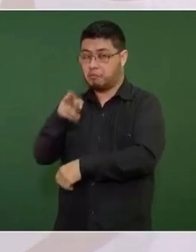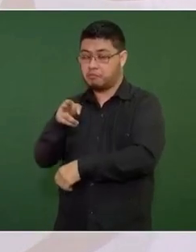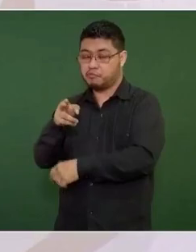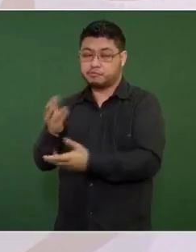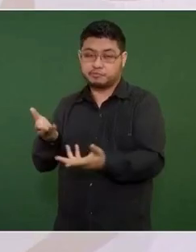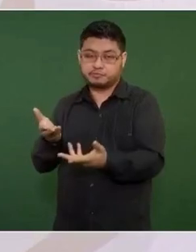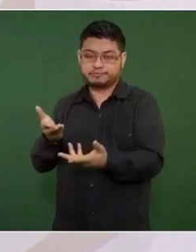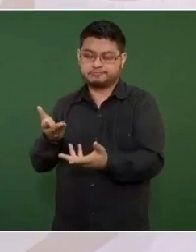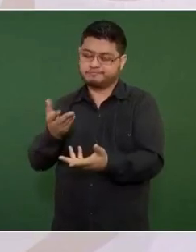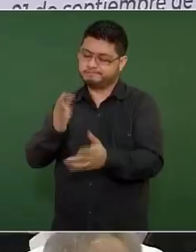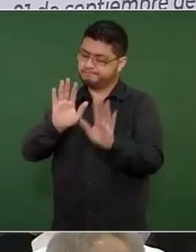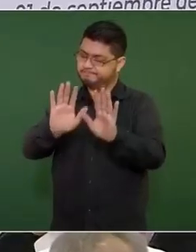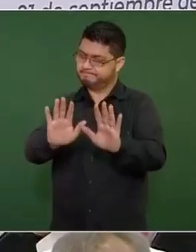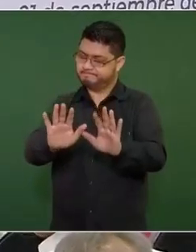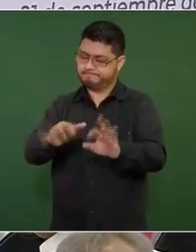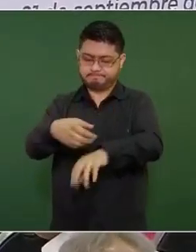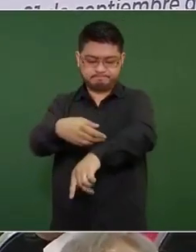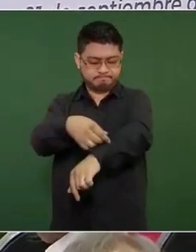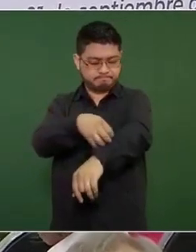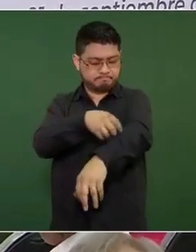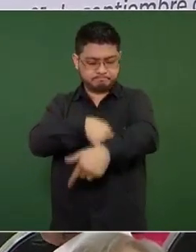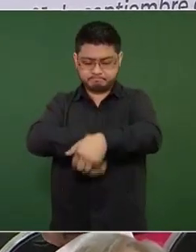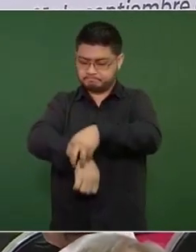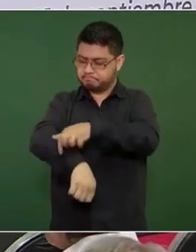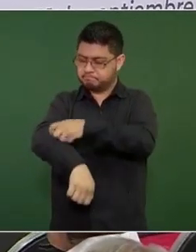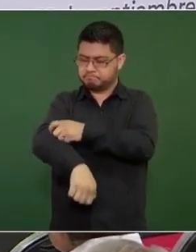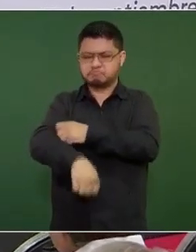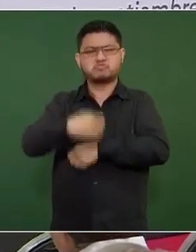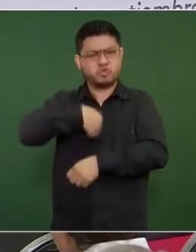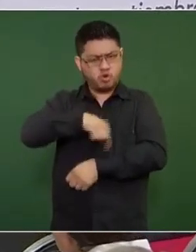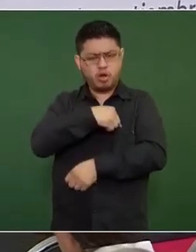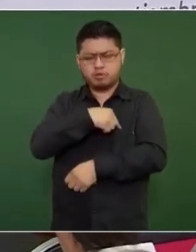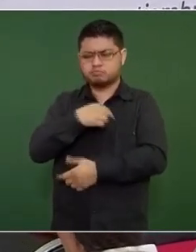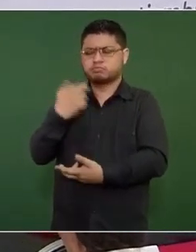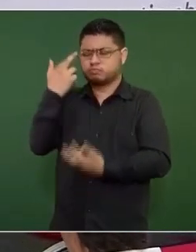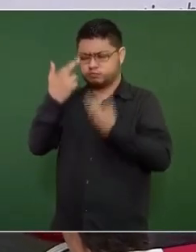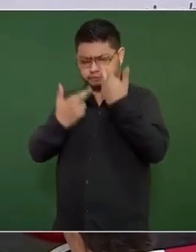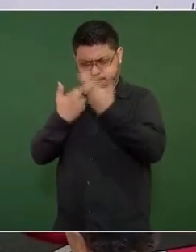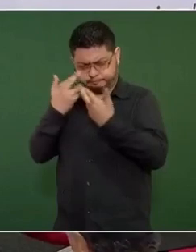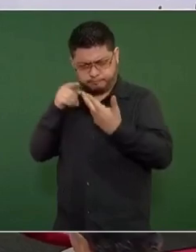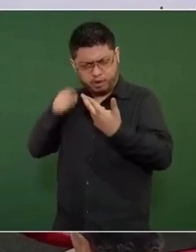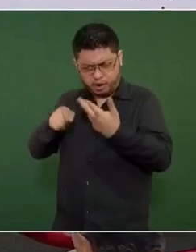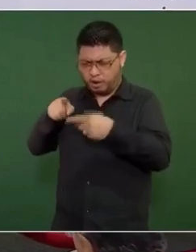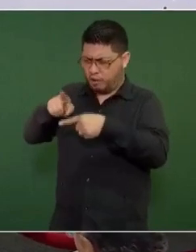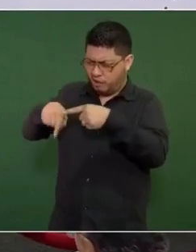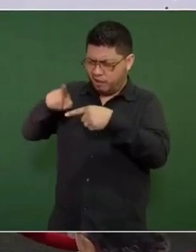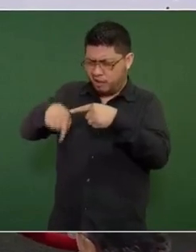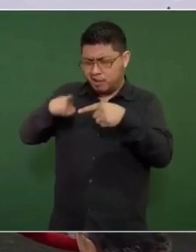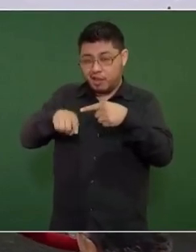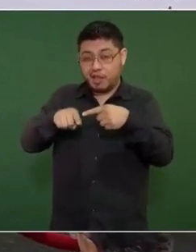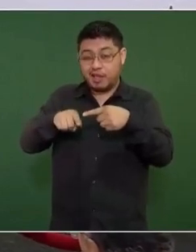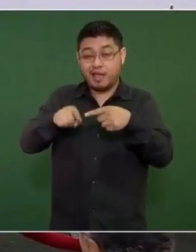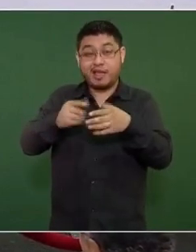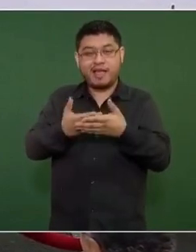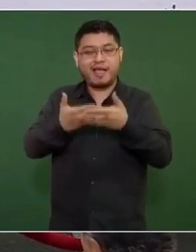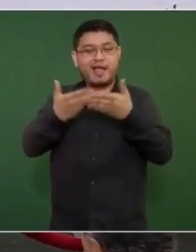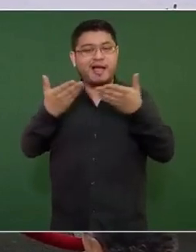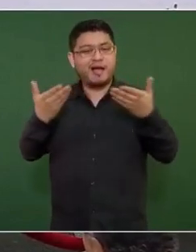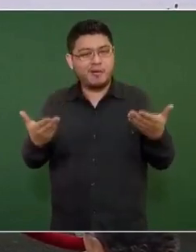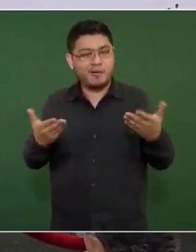que enfrentar todas estas dificultades obstáculos Y ahora ya compramos